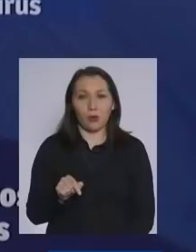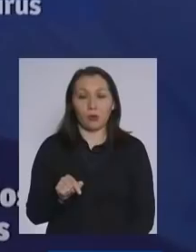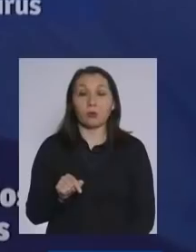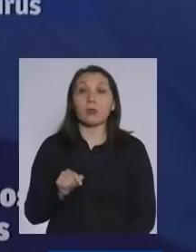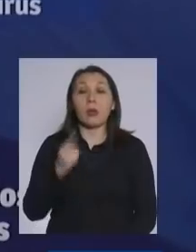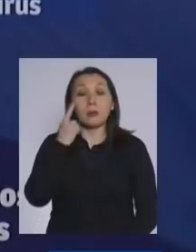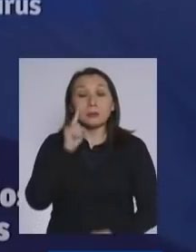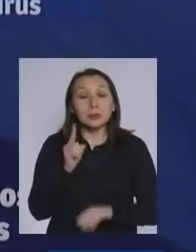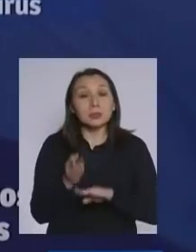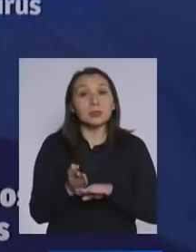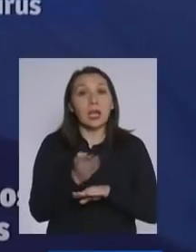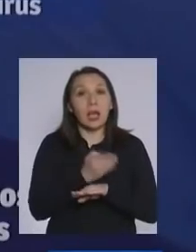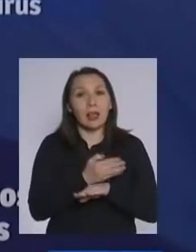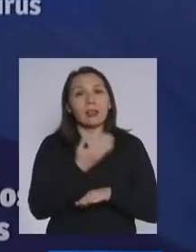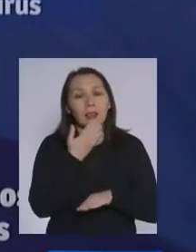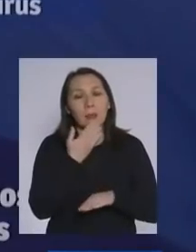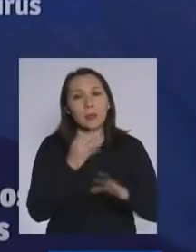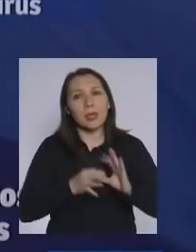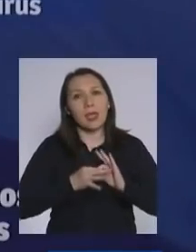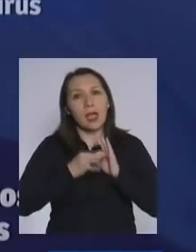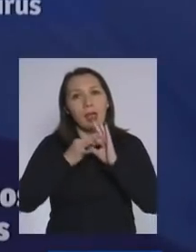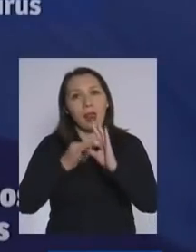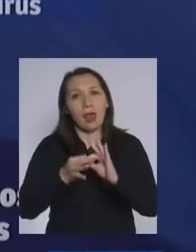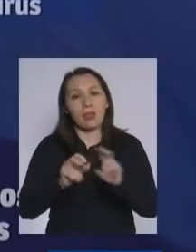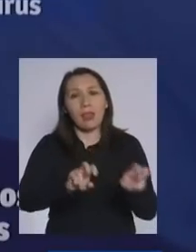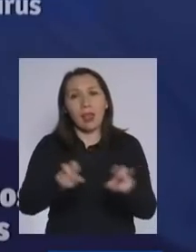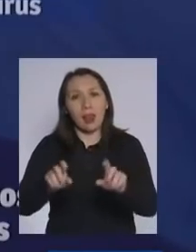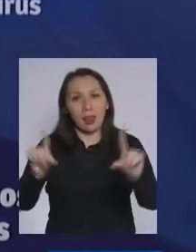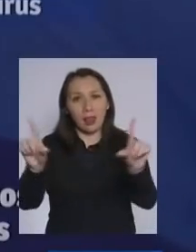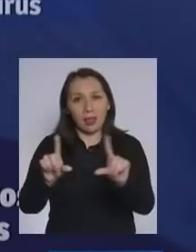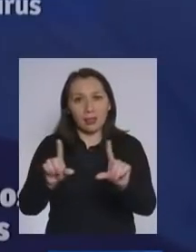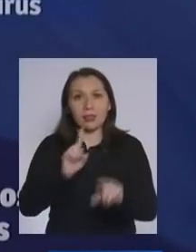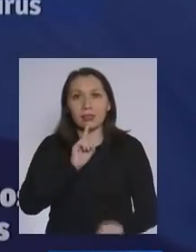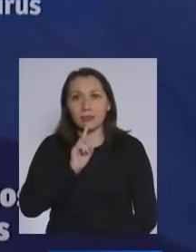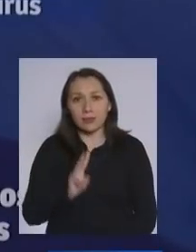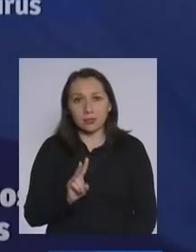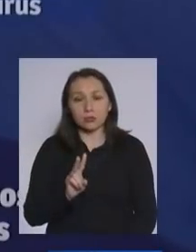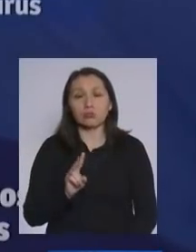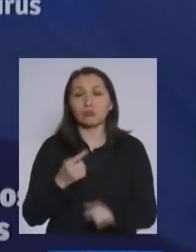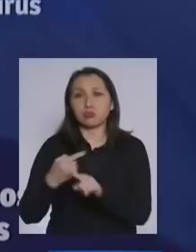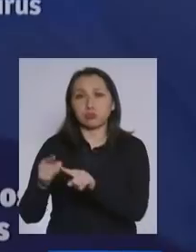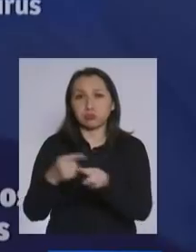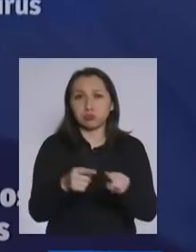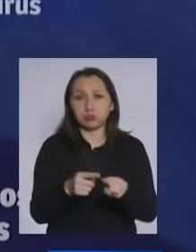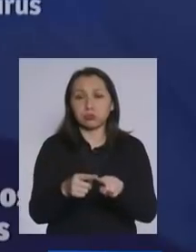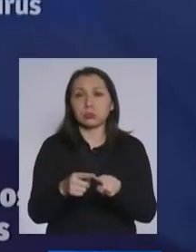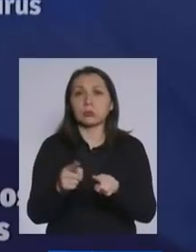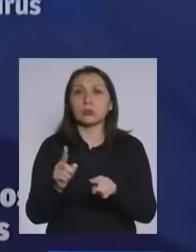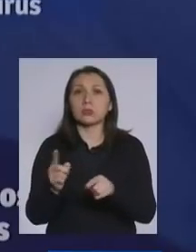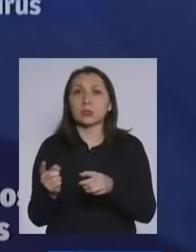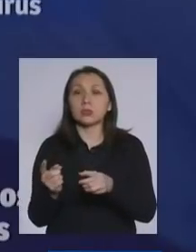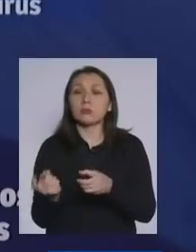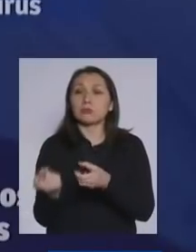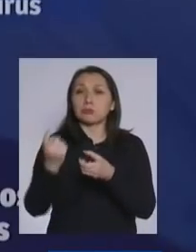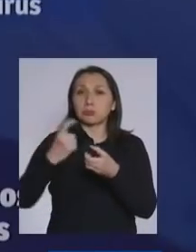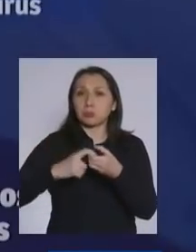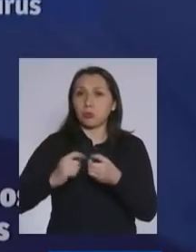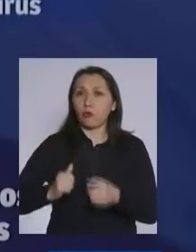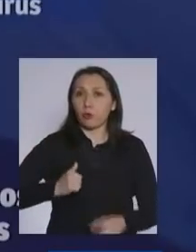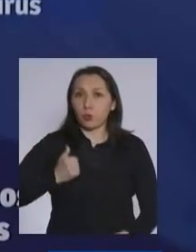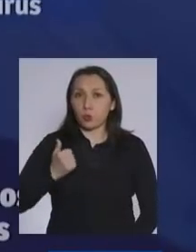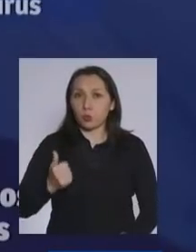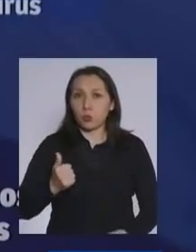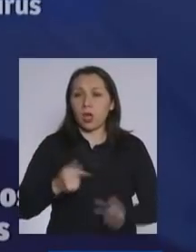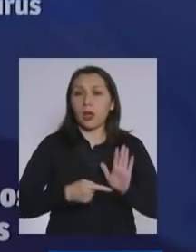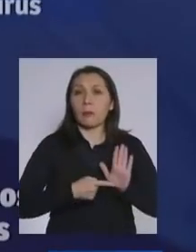sin antes agradecer a los canales de televisión que están voluntariamente unidos a esta